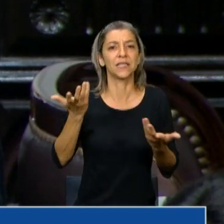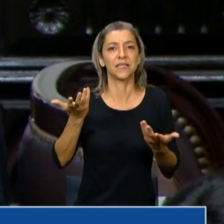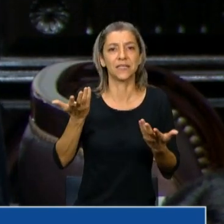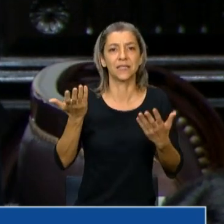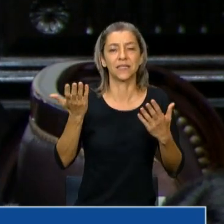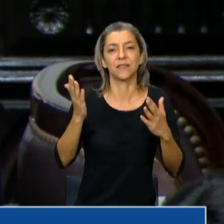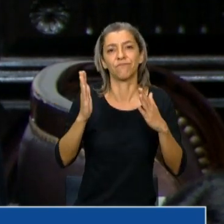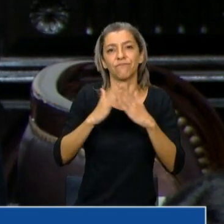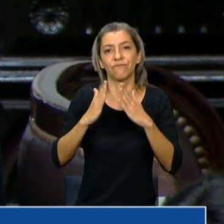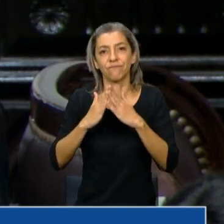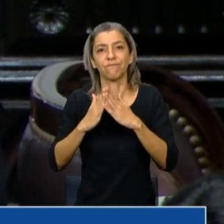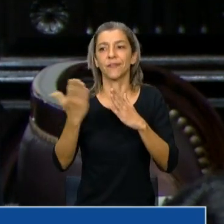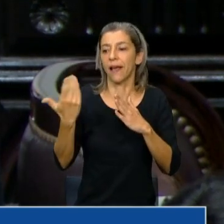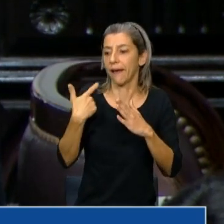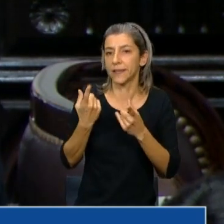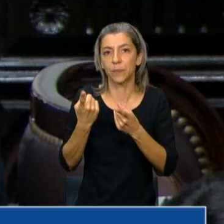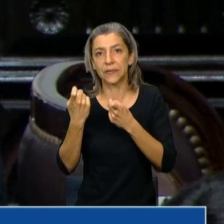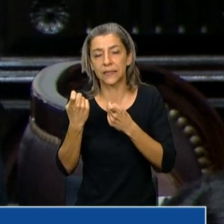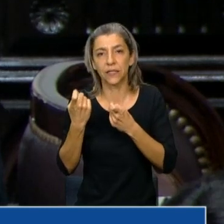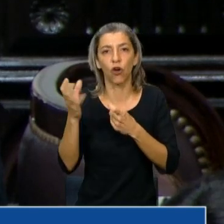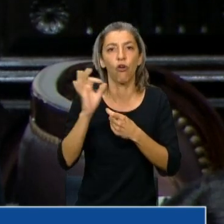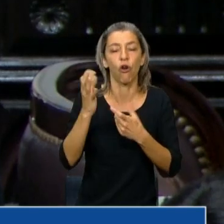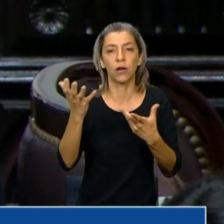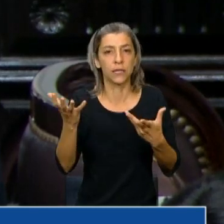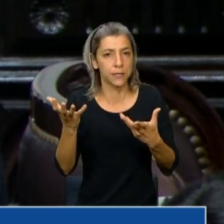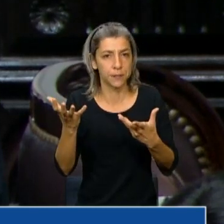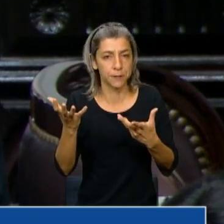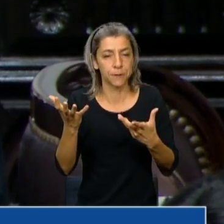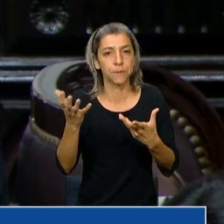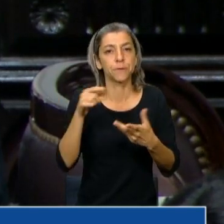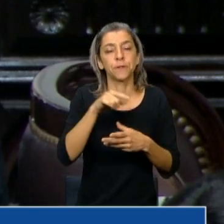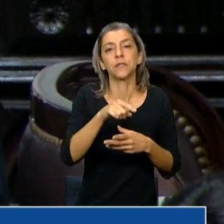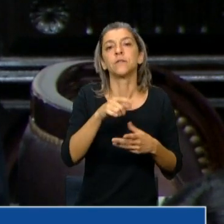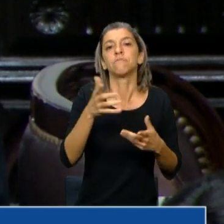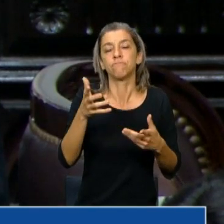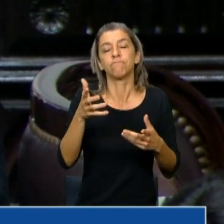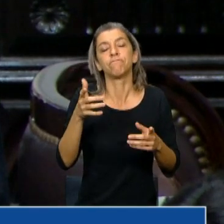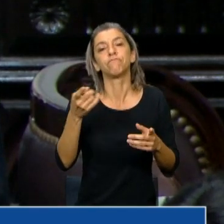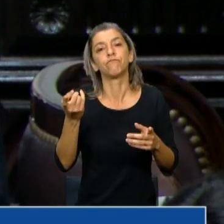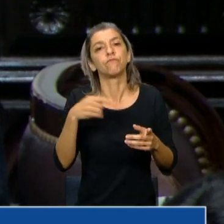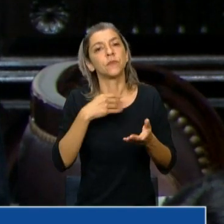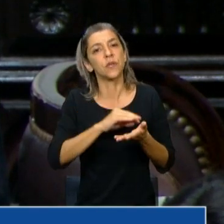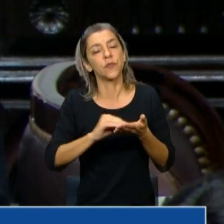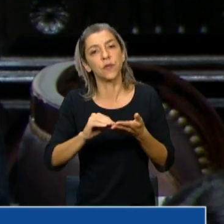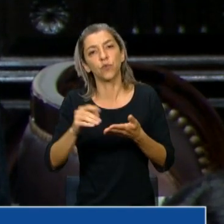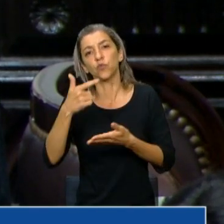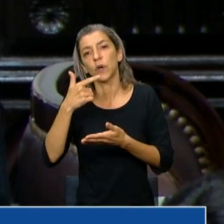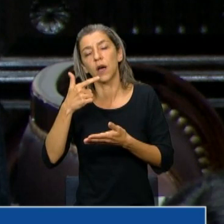bajo estos parámetros, estamos en esta instancia de dos sanciones, tanto la de diputados como la